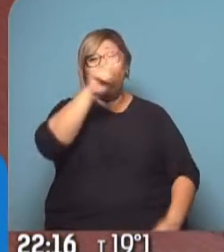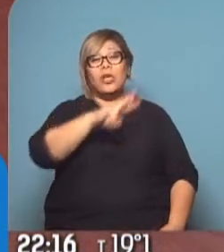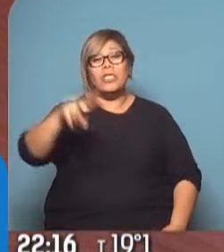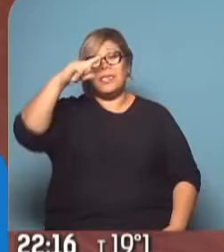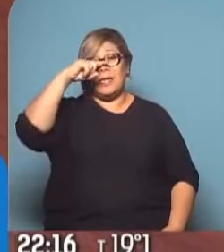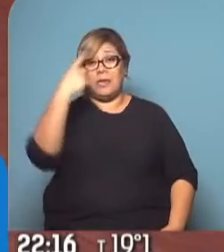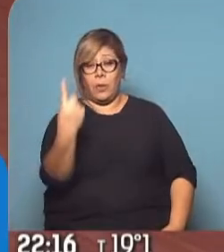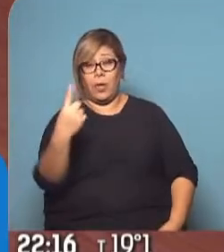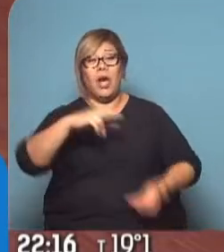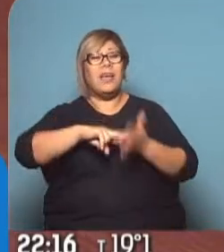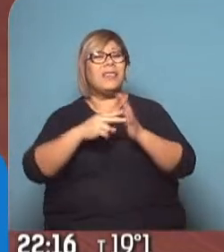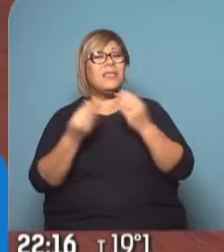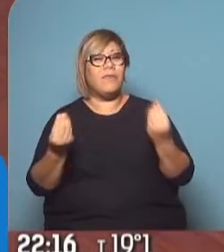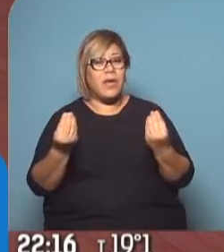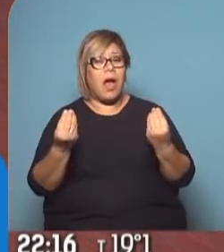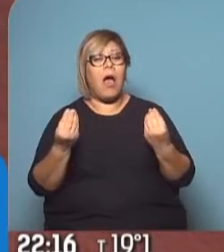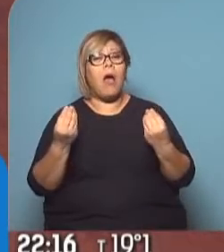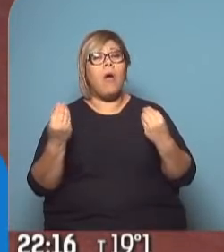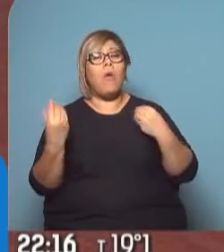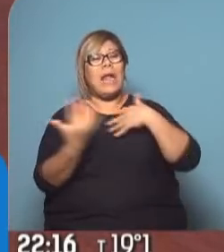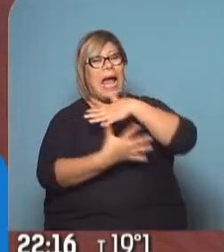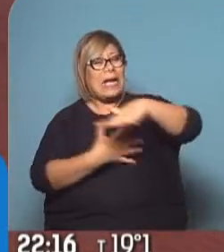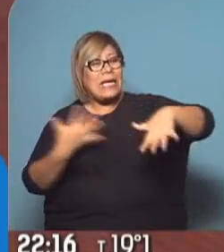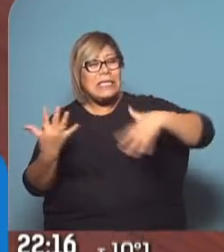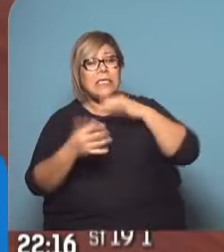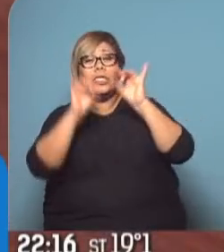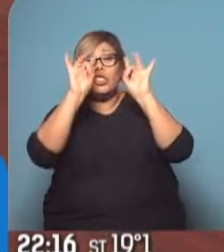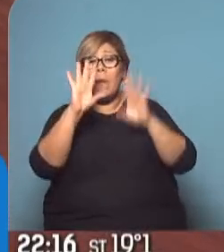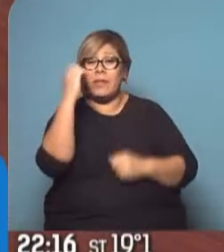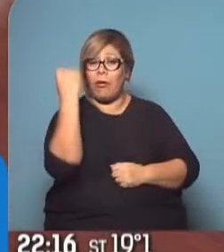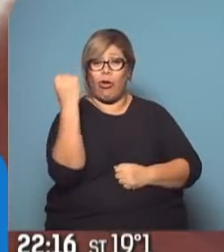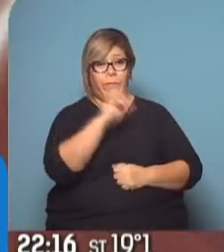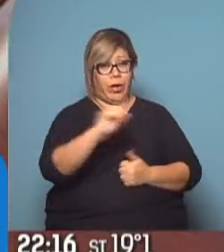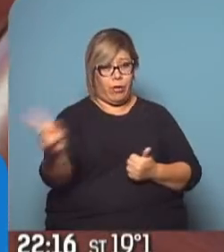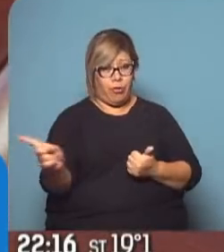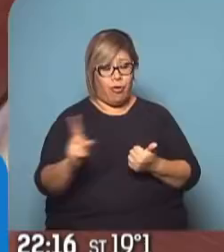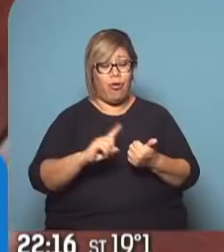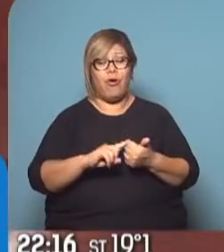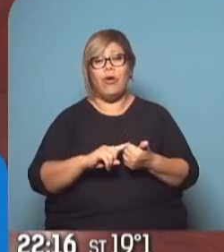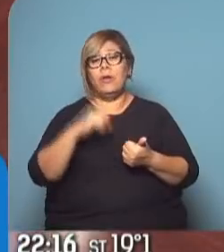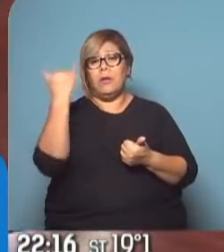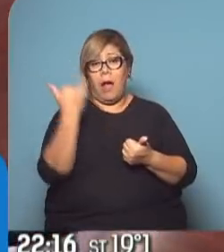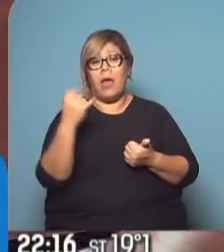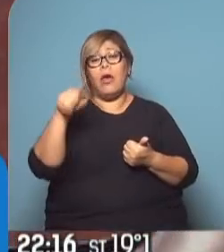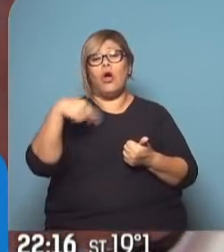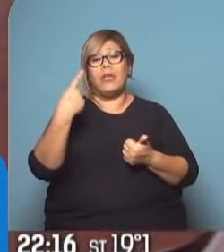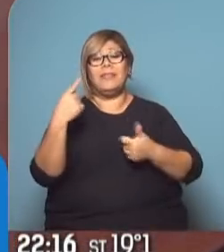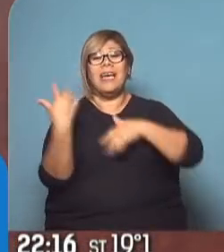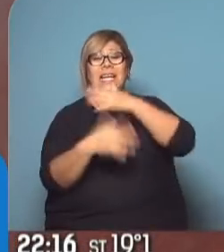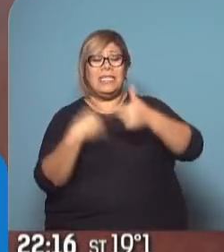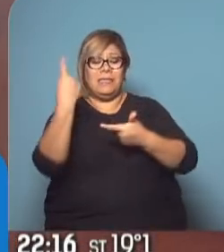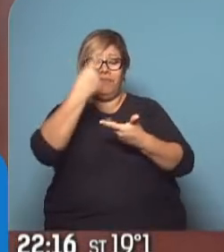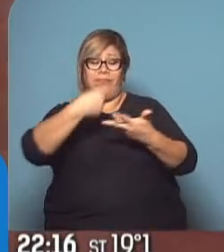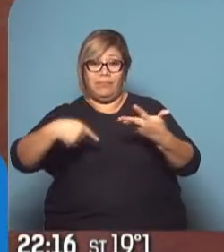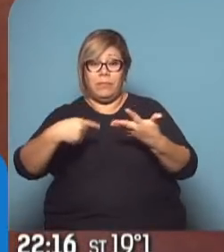crisis que va más allá de la economía, va más allá de todo lo que se pueda imaginar uno. Estamos hablando de una